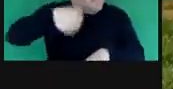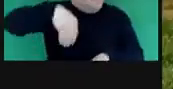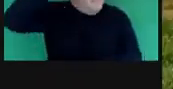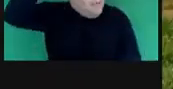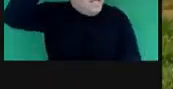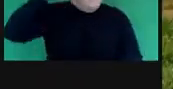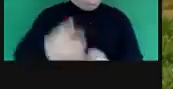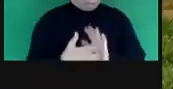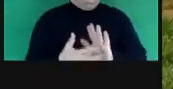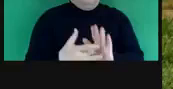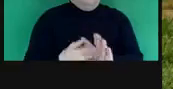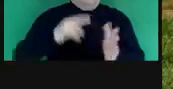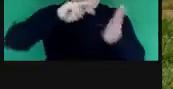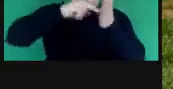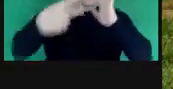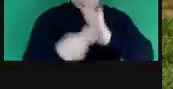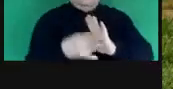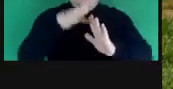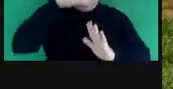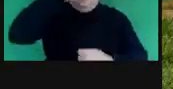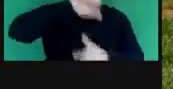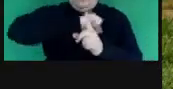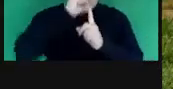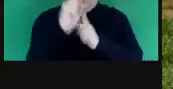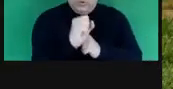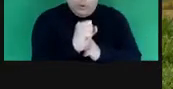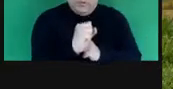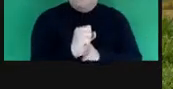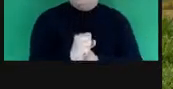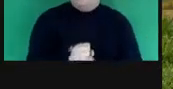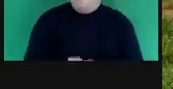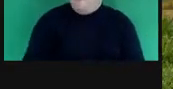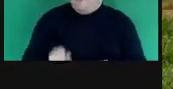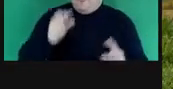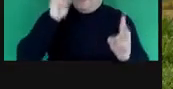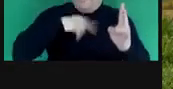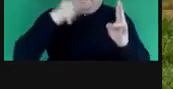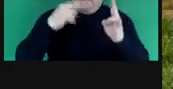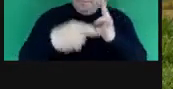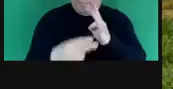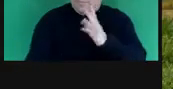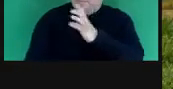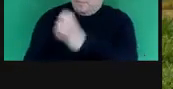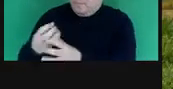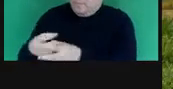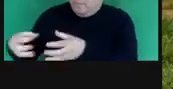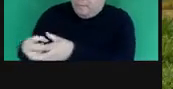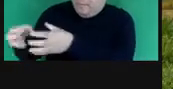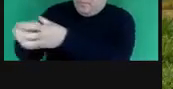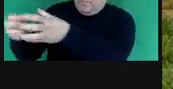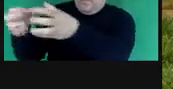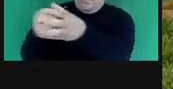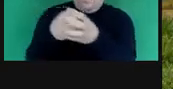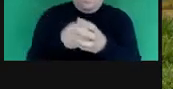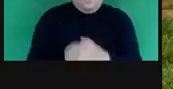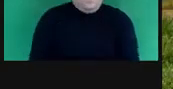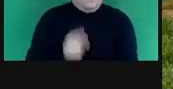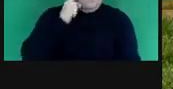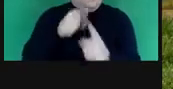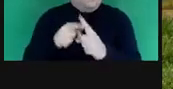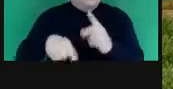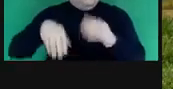nuestras diferentes miradas y los diferentes dispositivos que construimos con el fin de crear